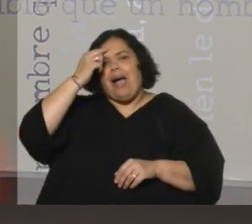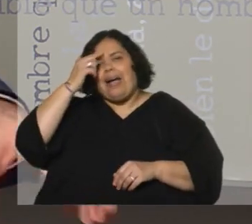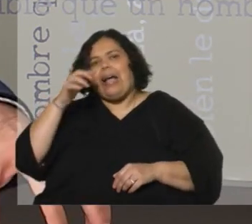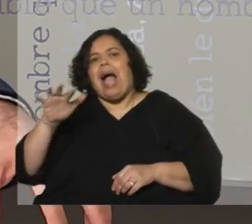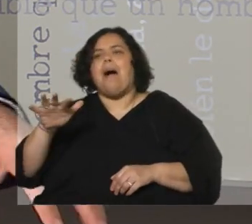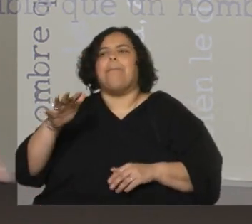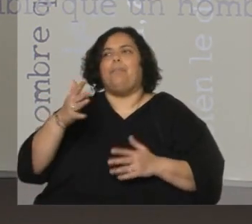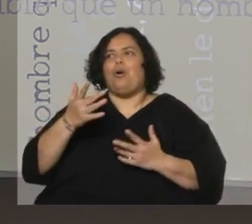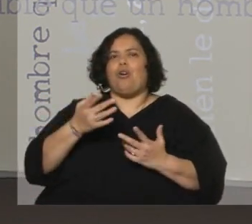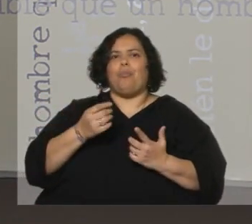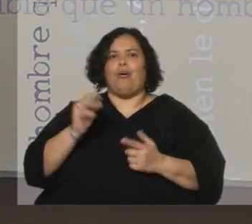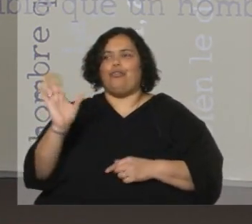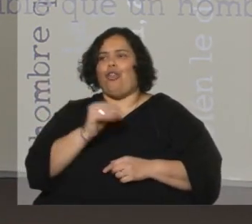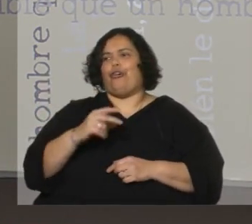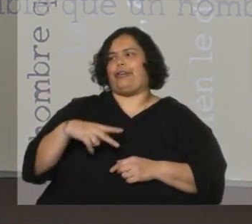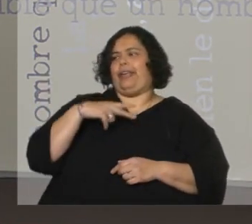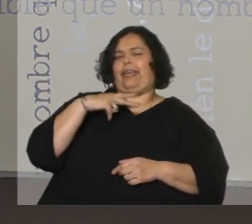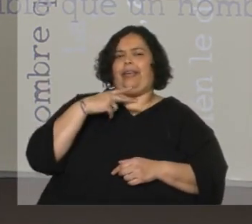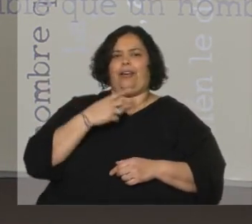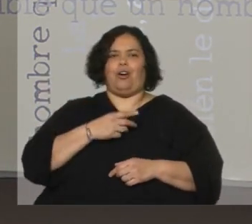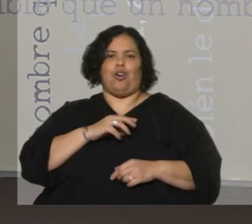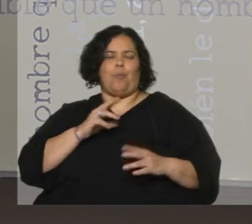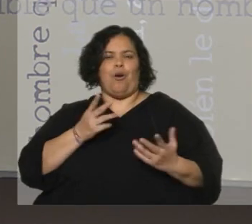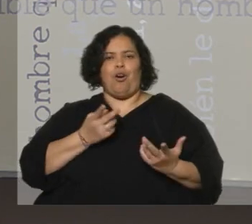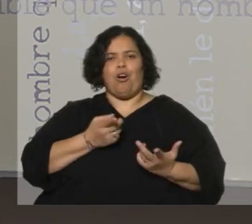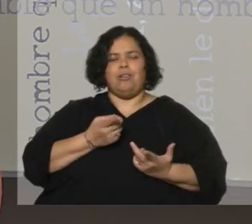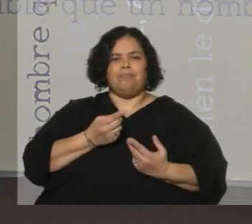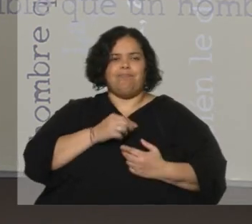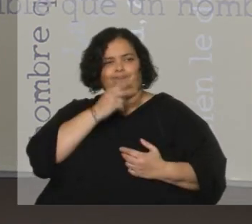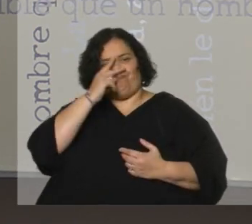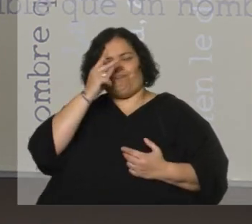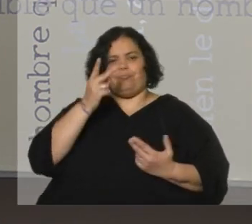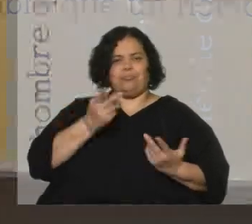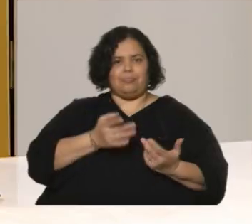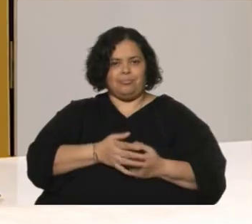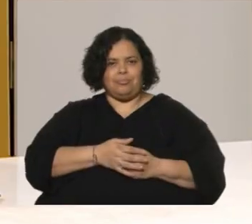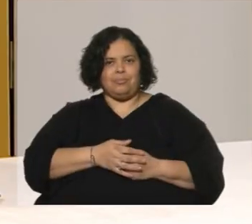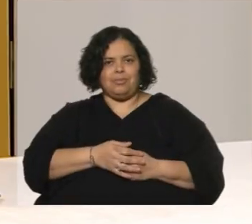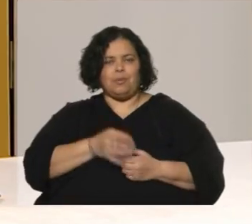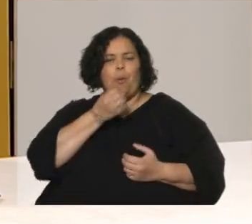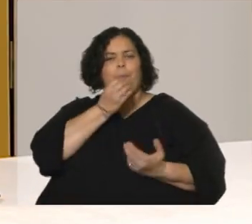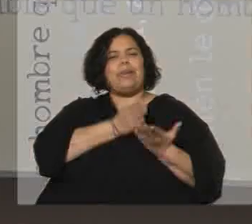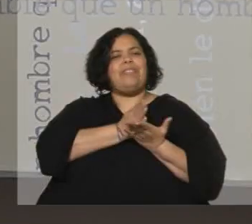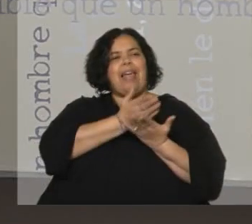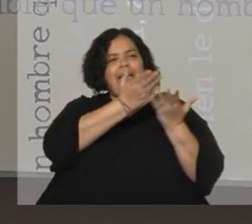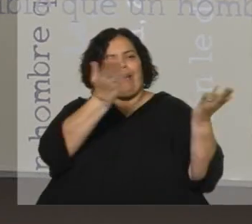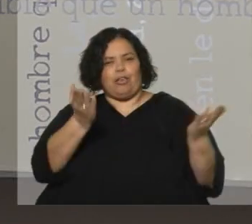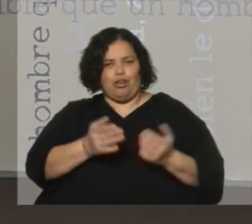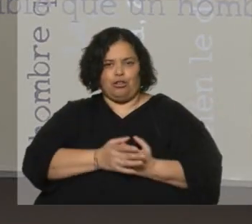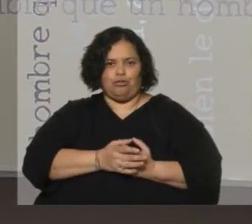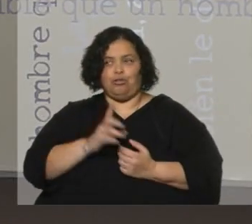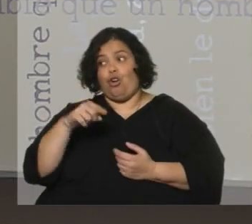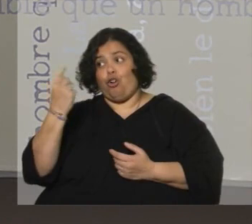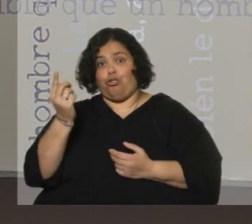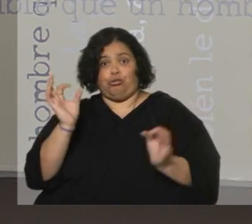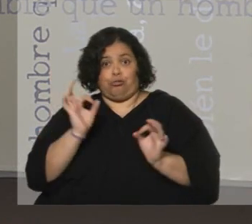correcta Bueno a mí no me gusta Sí sí sí está bien lace a mí no no me gusta viene de la otra orilla Sí pero pero creo que que se